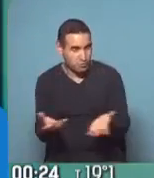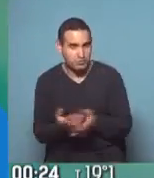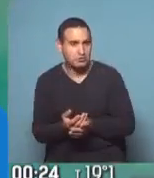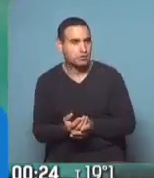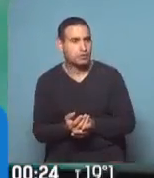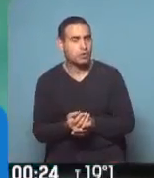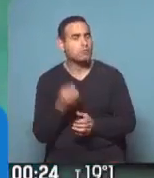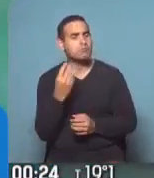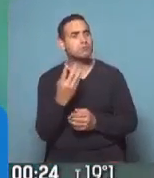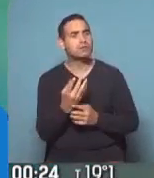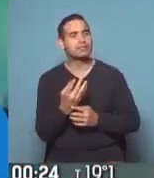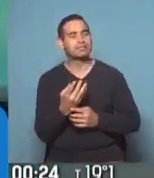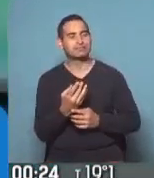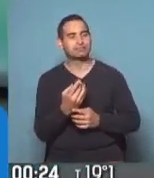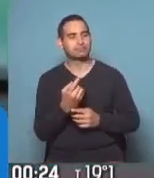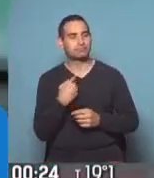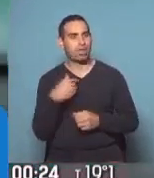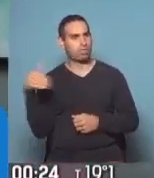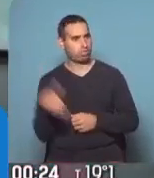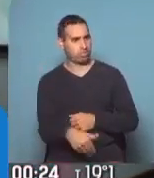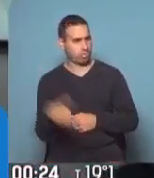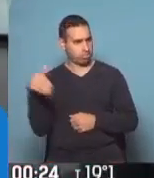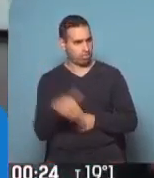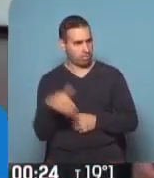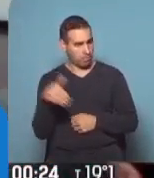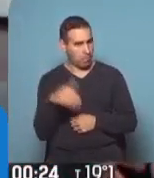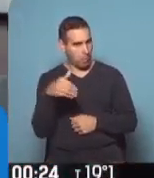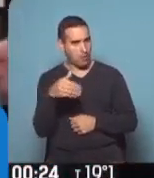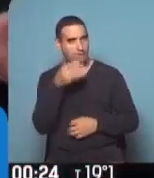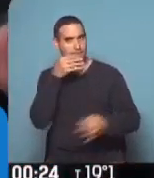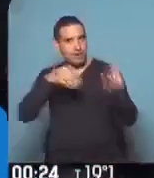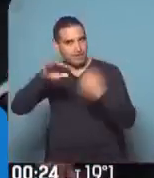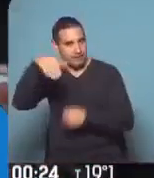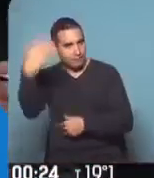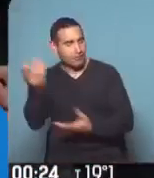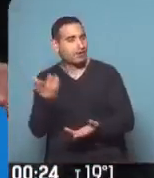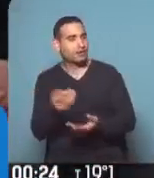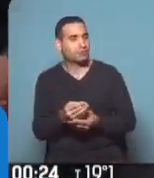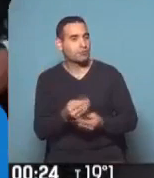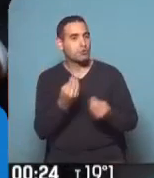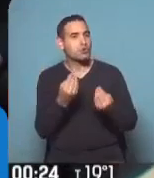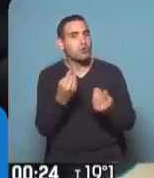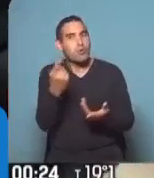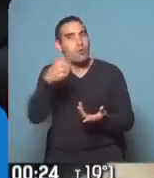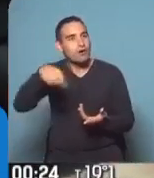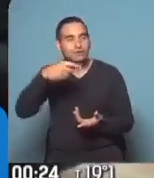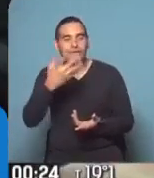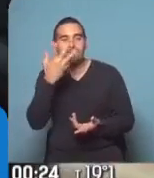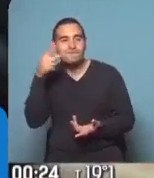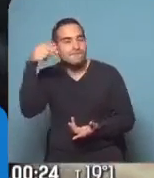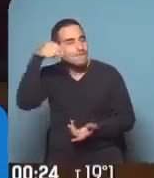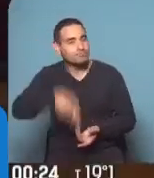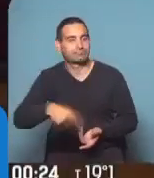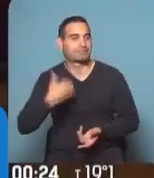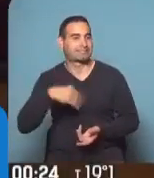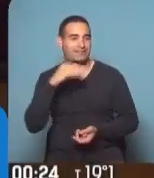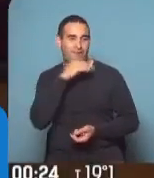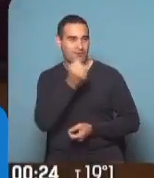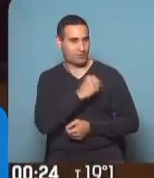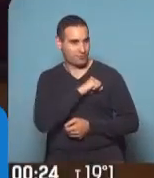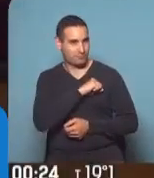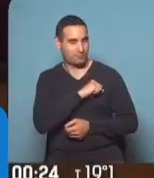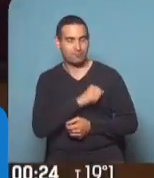qué primero tardamos tanto en llegar ahí y después cómo es que realmente los conquistamos? Había un